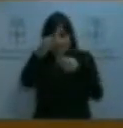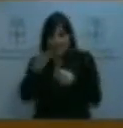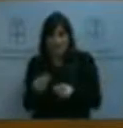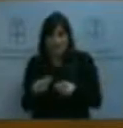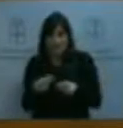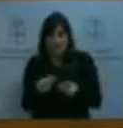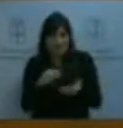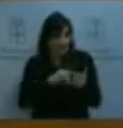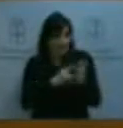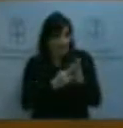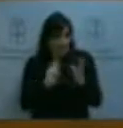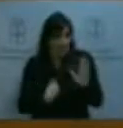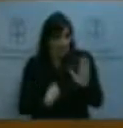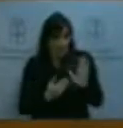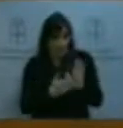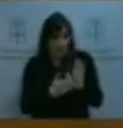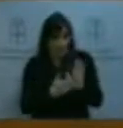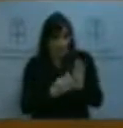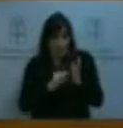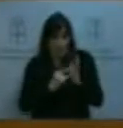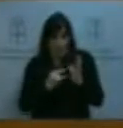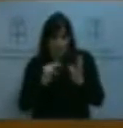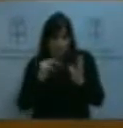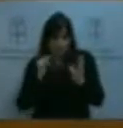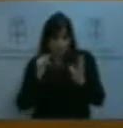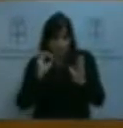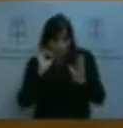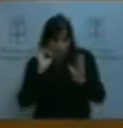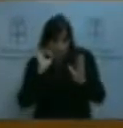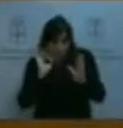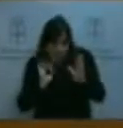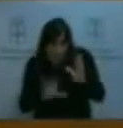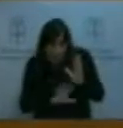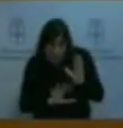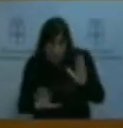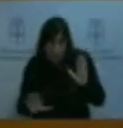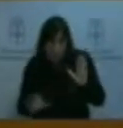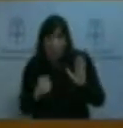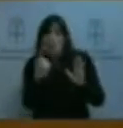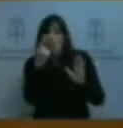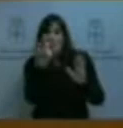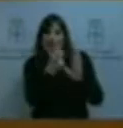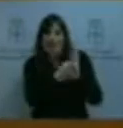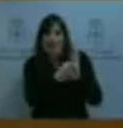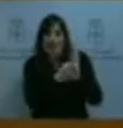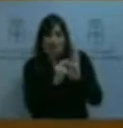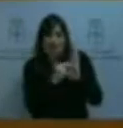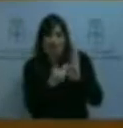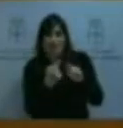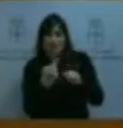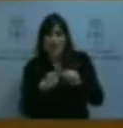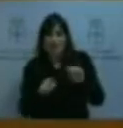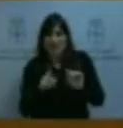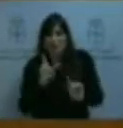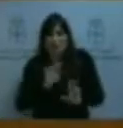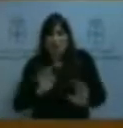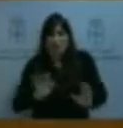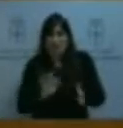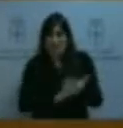que era prácticamente el mismo, solo había una palabra que cambiaba en todo el texto legal. Eso lo hizo en el enero del